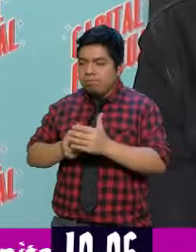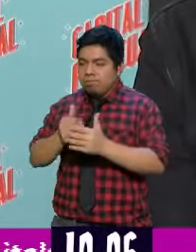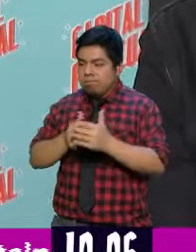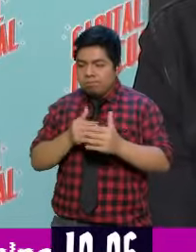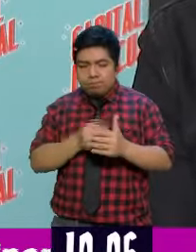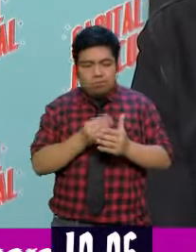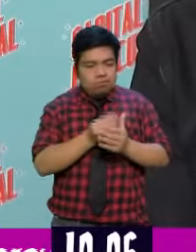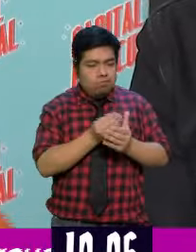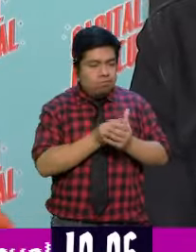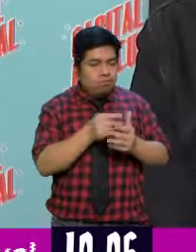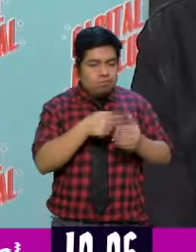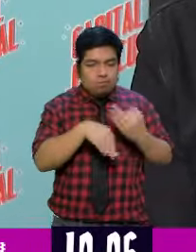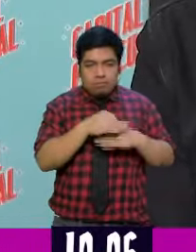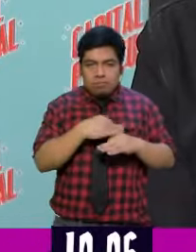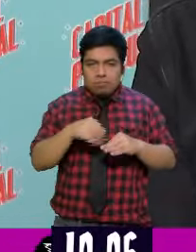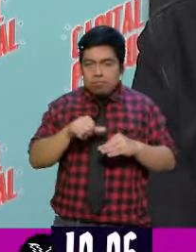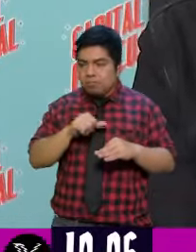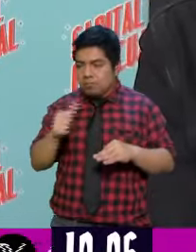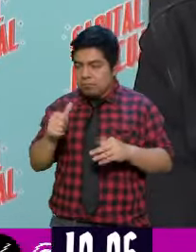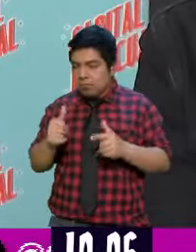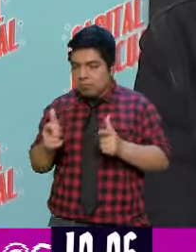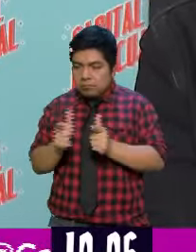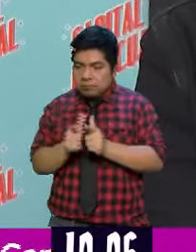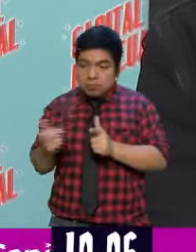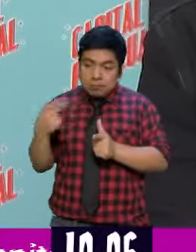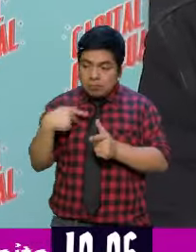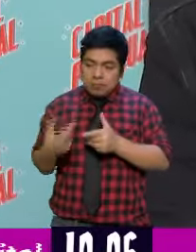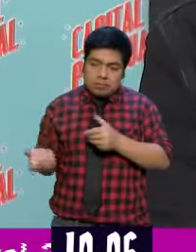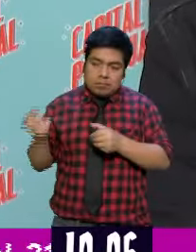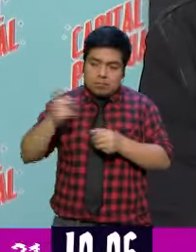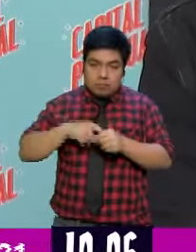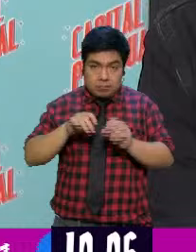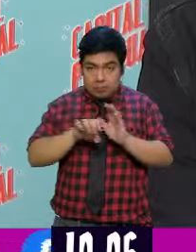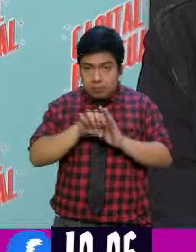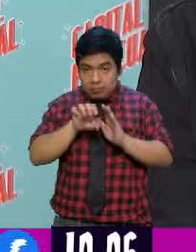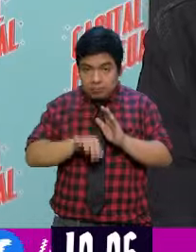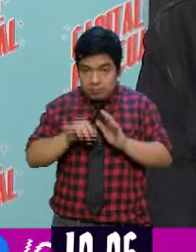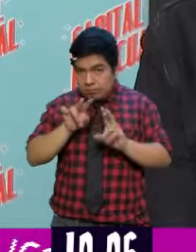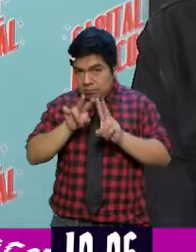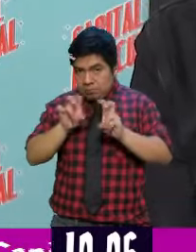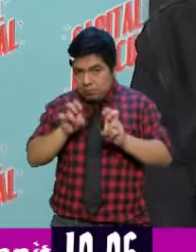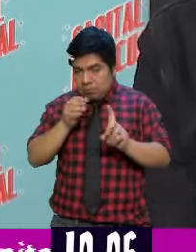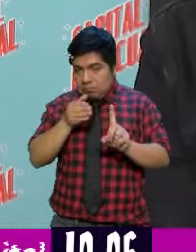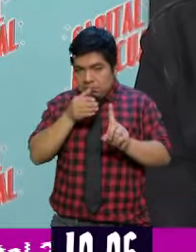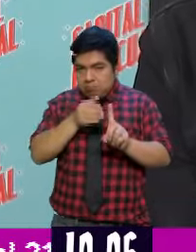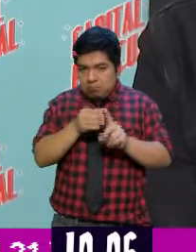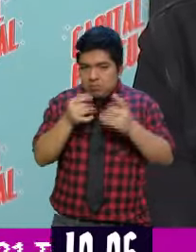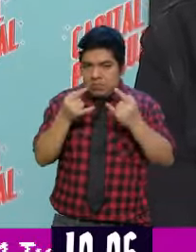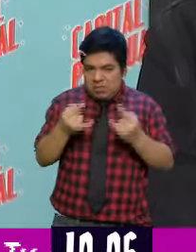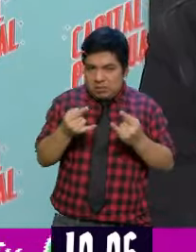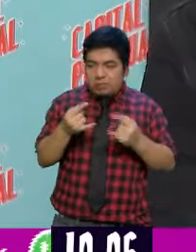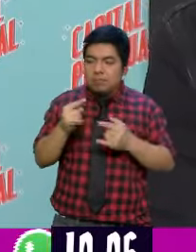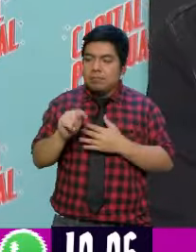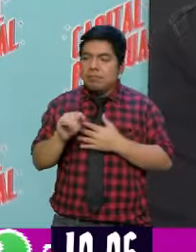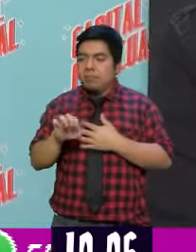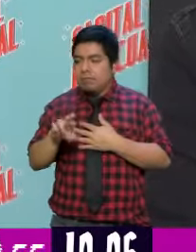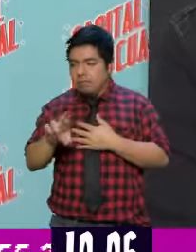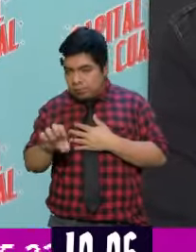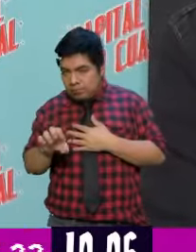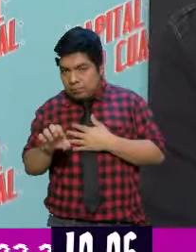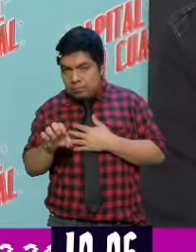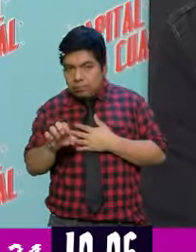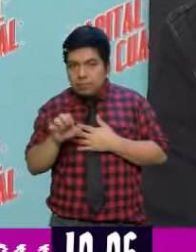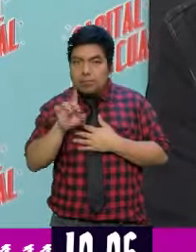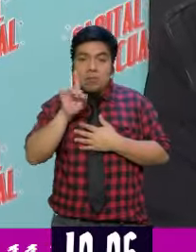incluso otras personas que no sean del colectivo para tocar temas que tienen que ver con el rock, ¿no? Por ejemplo, Ter Estrada ha estado ya dando algunas pláticas sobre